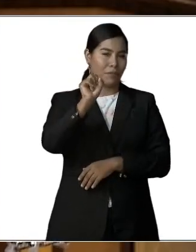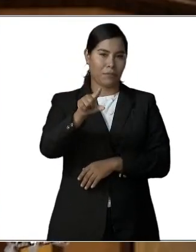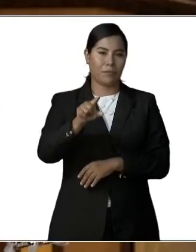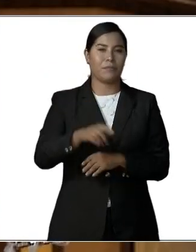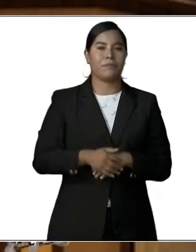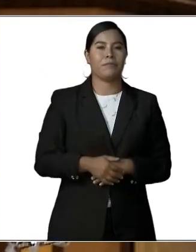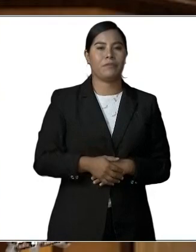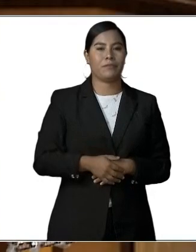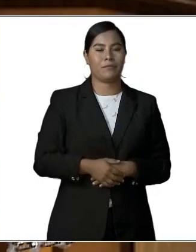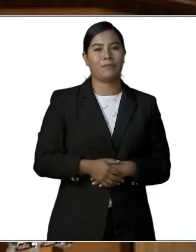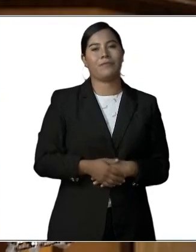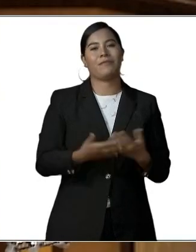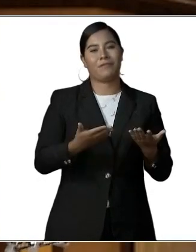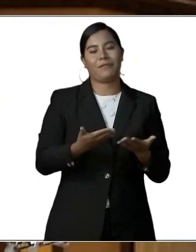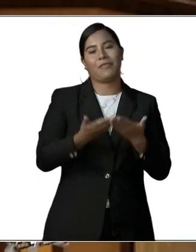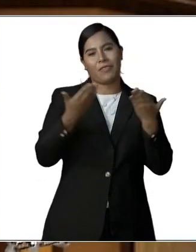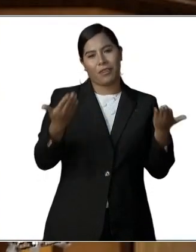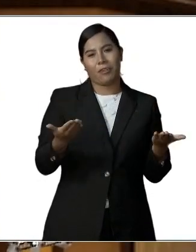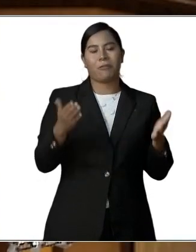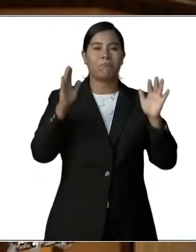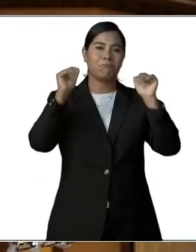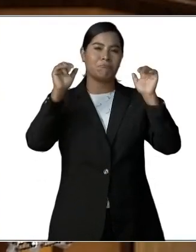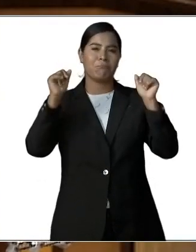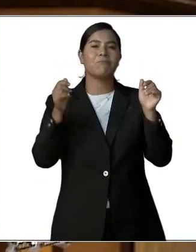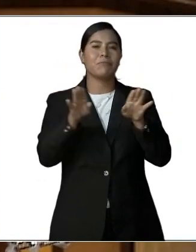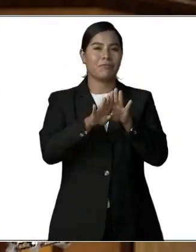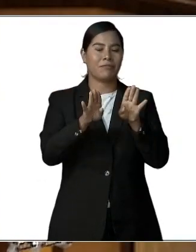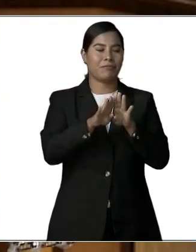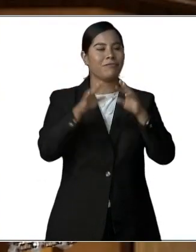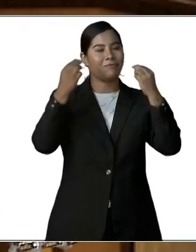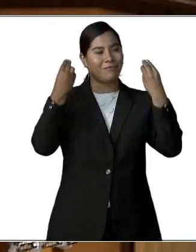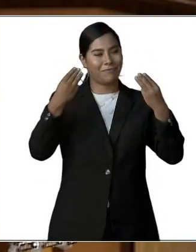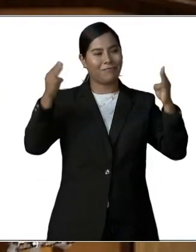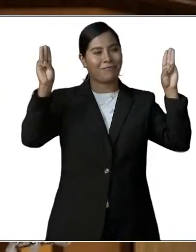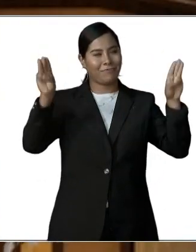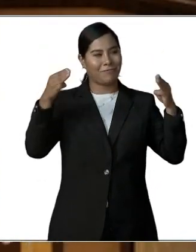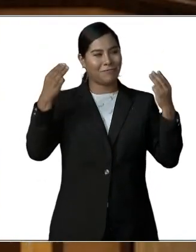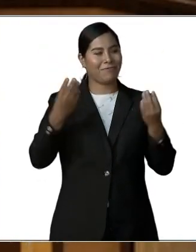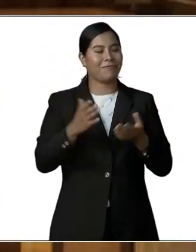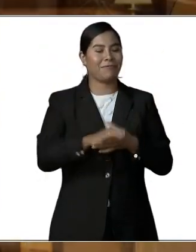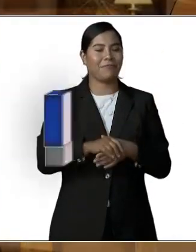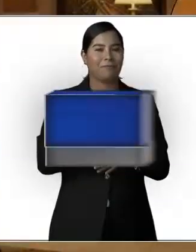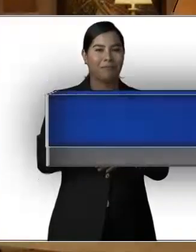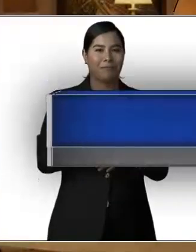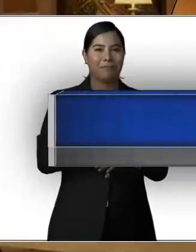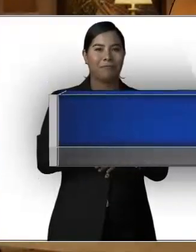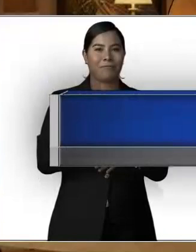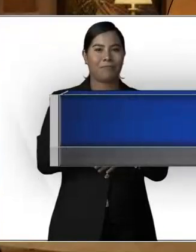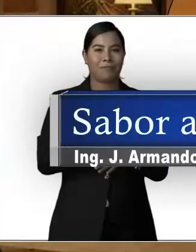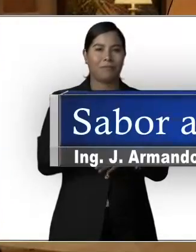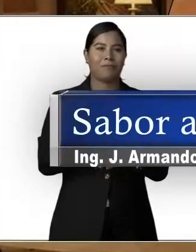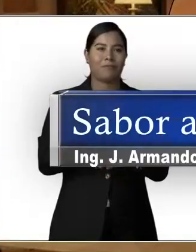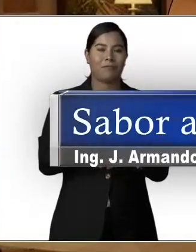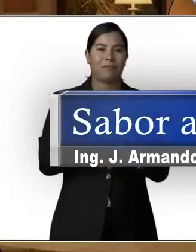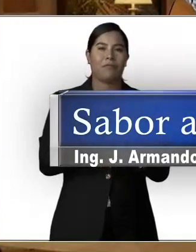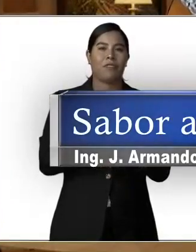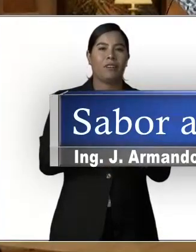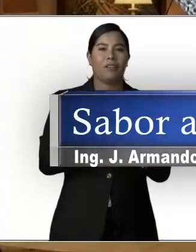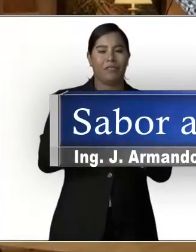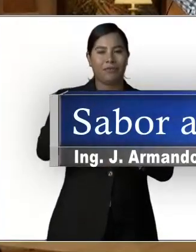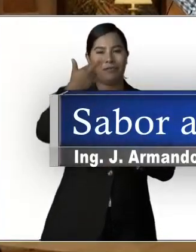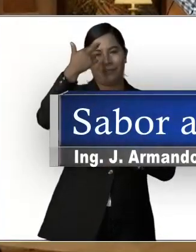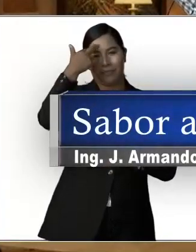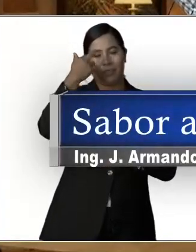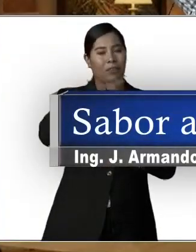aunque sea con un fragmento de otra canción bonita de estas rondalleras, que es Sabor a mi Cumbia. Pues sí, Álvaro Carrillo. Y todos son bienvenidos, todas las rondallas son bienvenidas